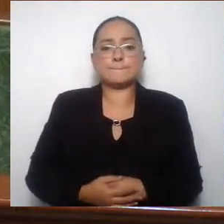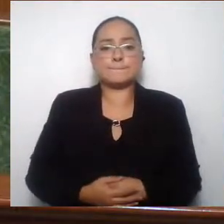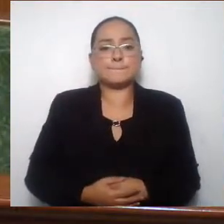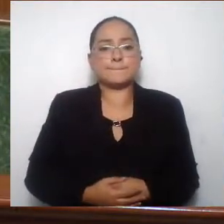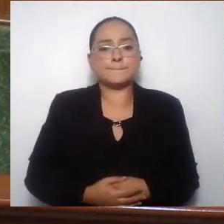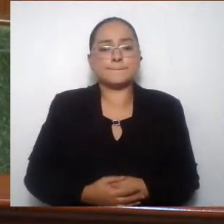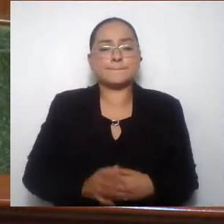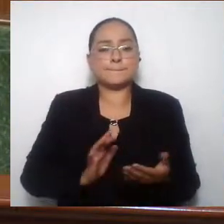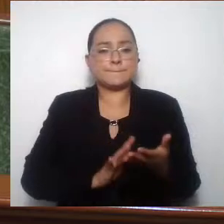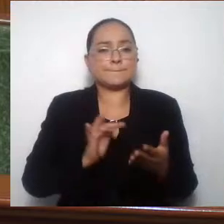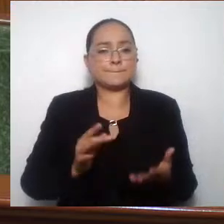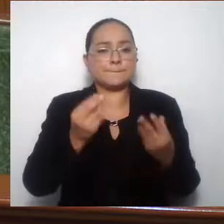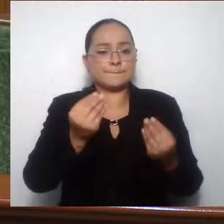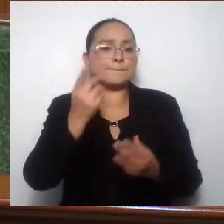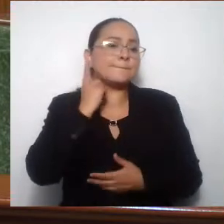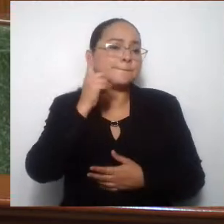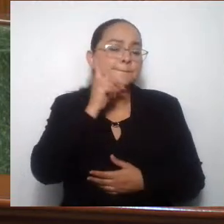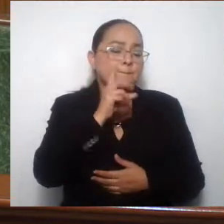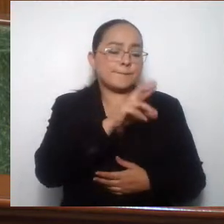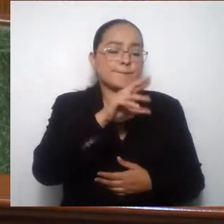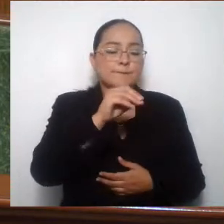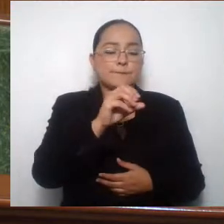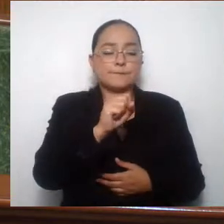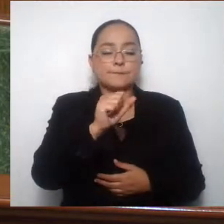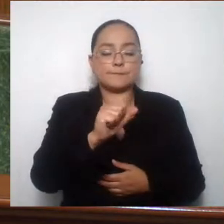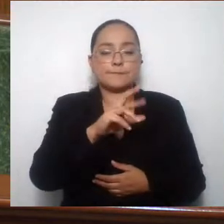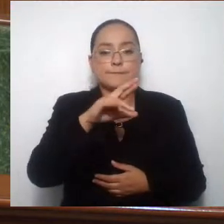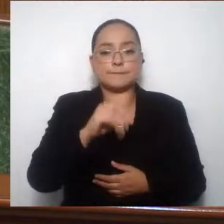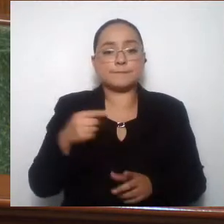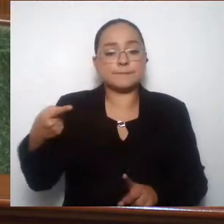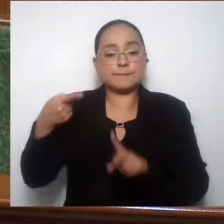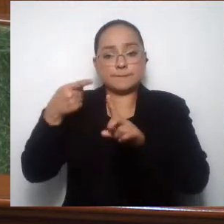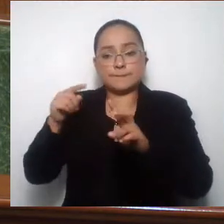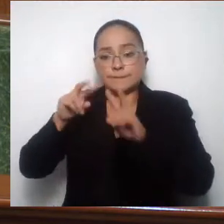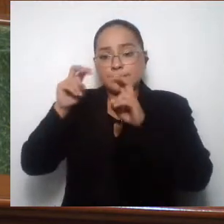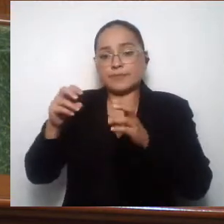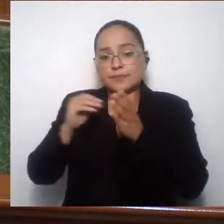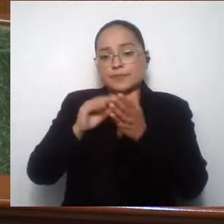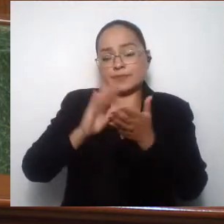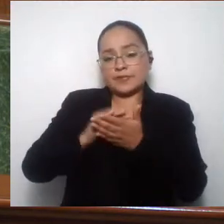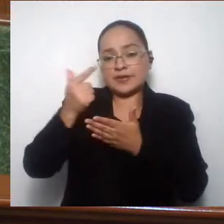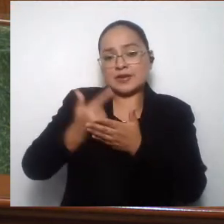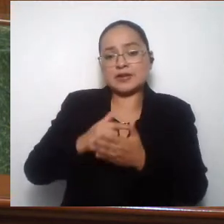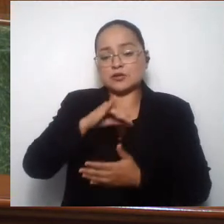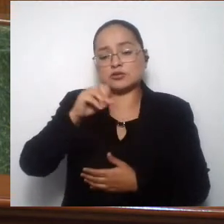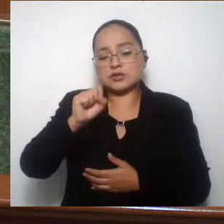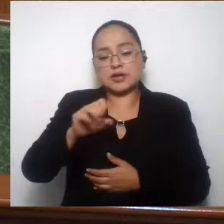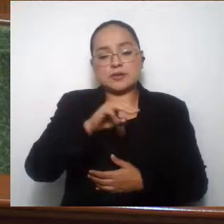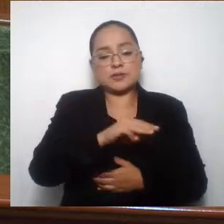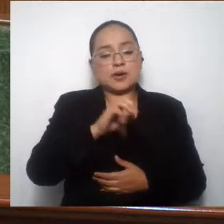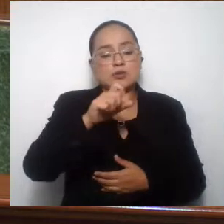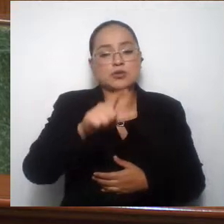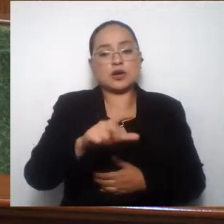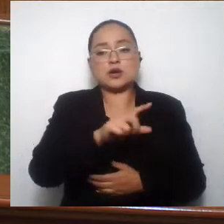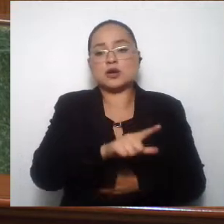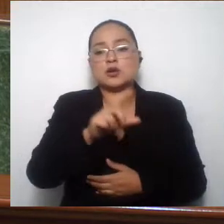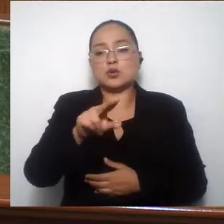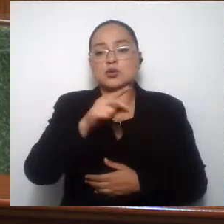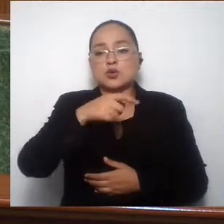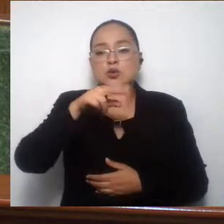Muchas gracias, diputada Rosario Osuna. Para el mismo punto se ha anotado el diputado José Manuel Luque Rojas. Adelante,